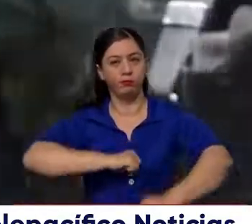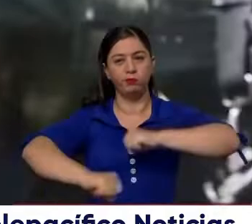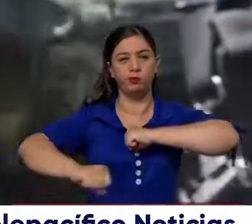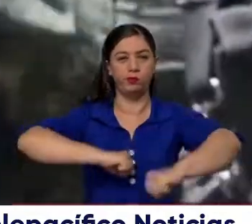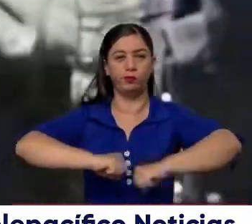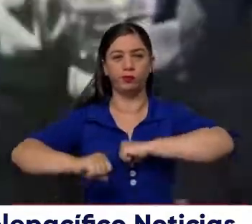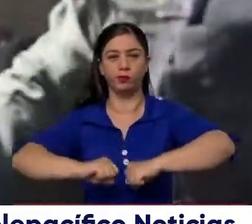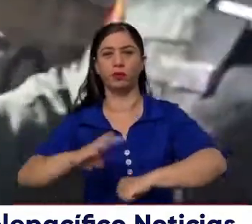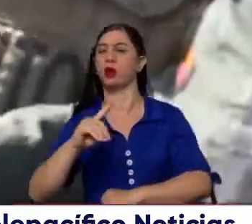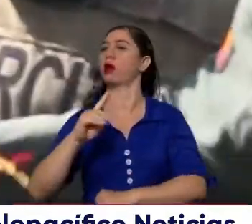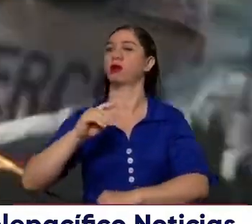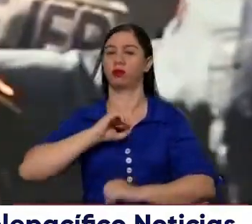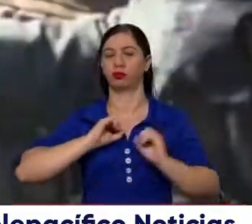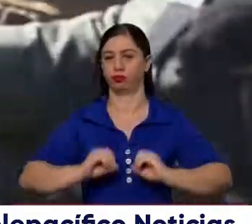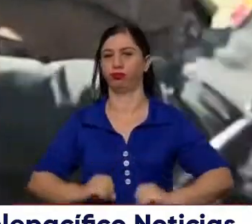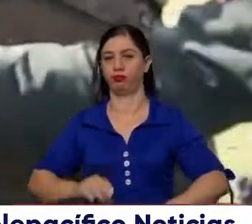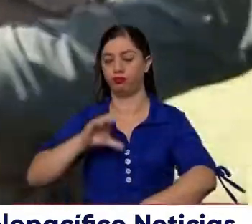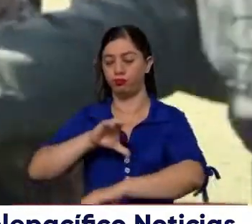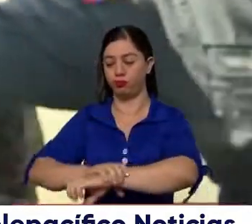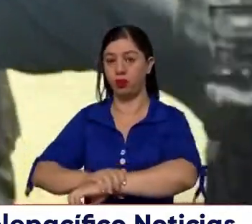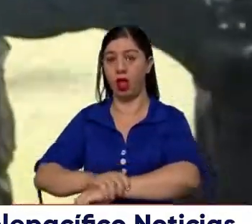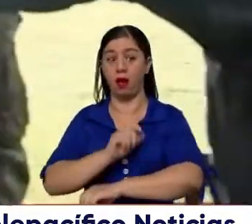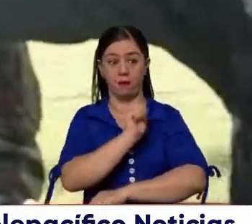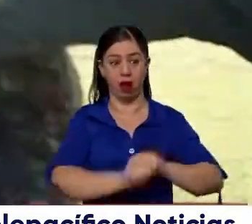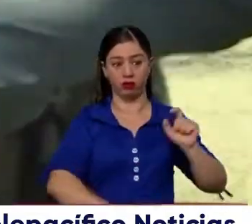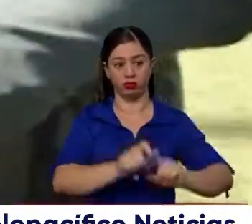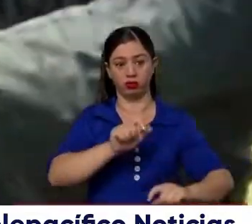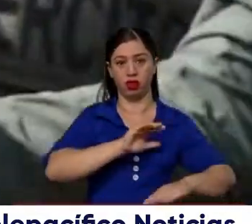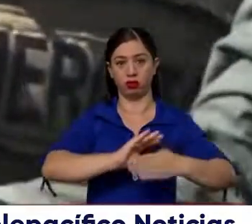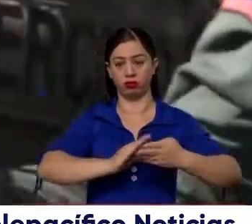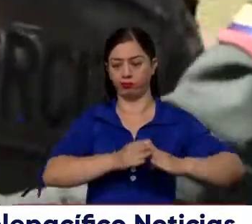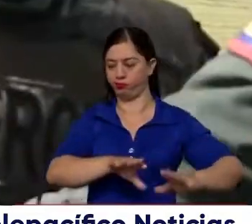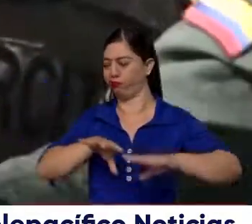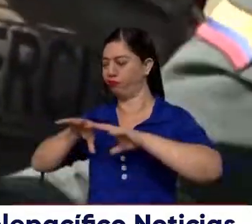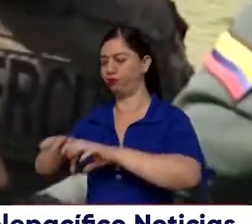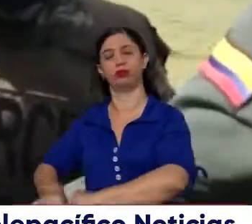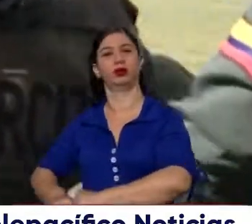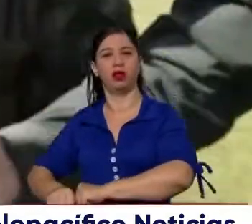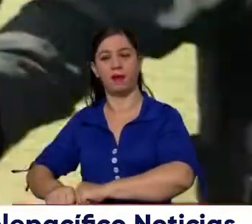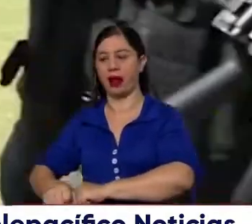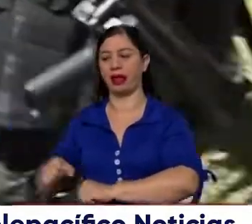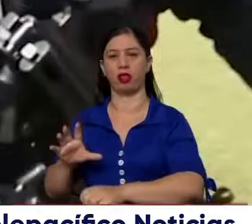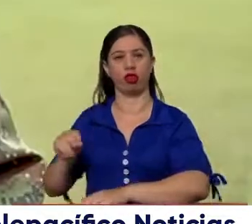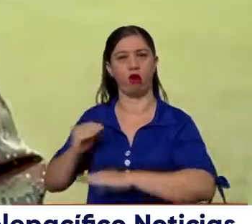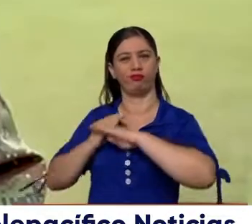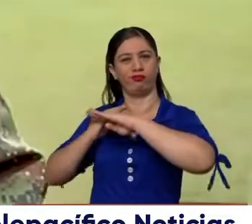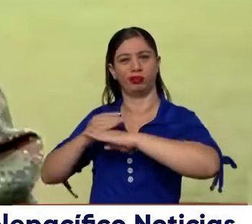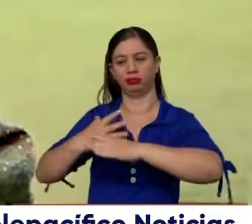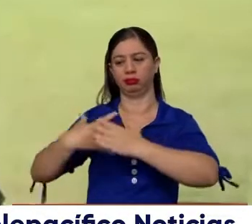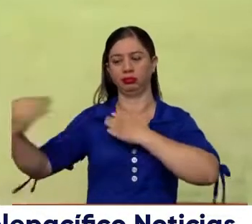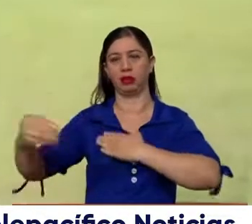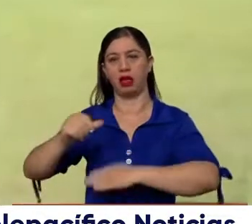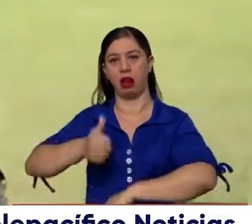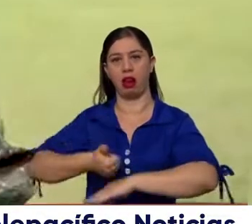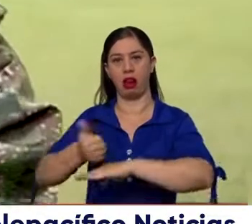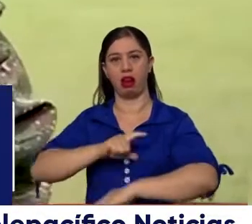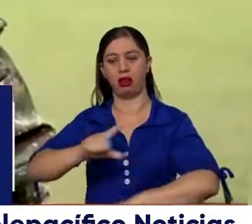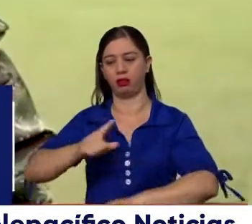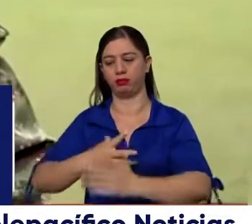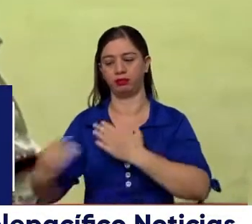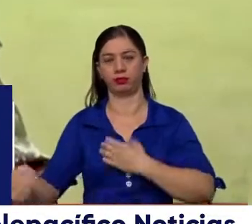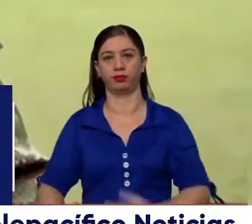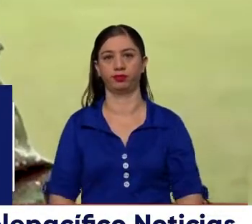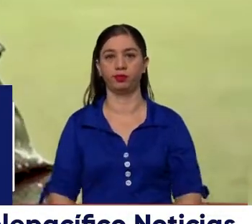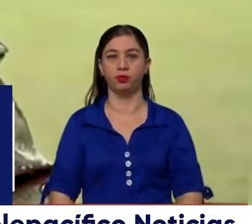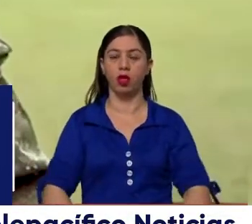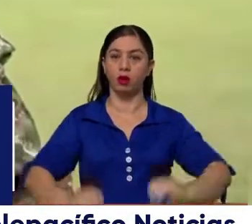14 soldados fueron retenidos por la comunidad con el fin de evitar el traslado del capturado al momento en que la fuerza pública